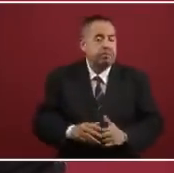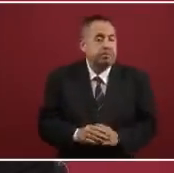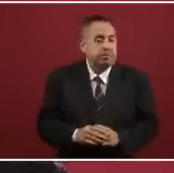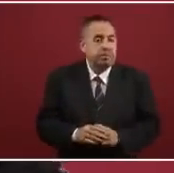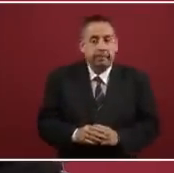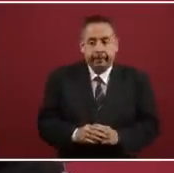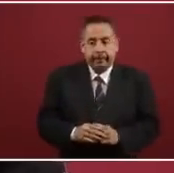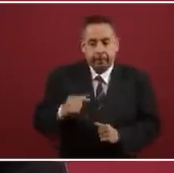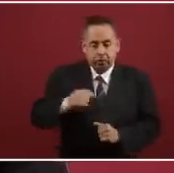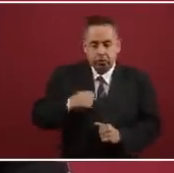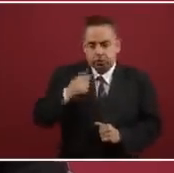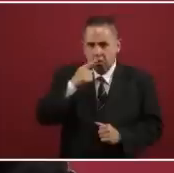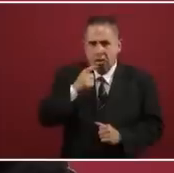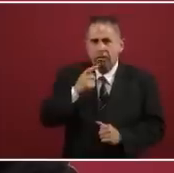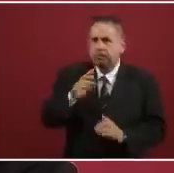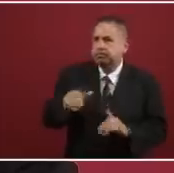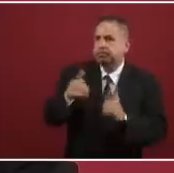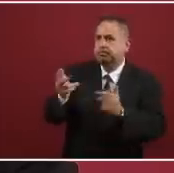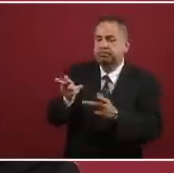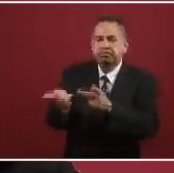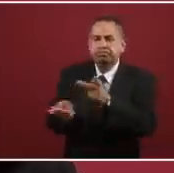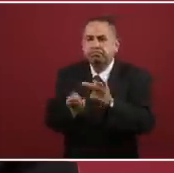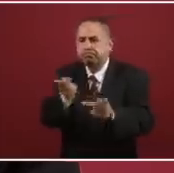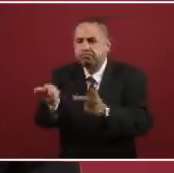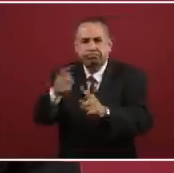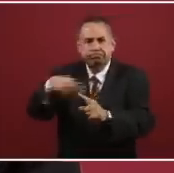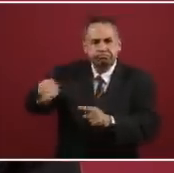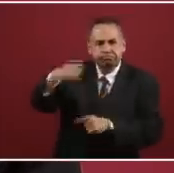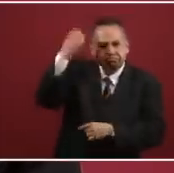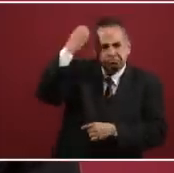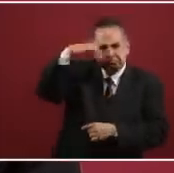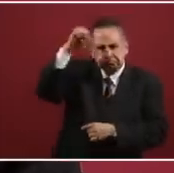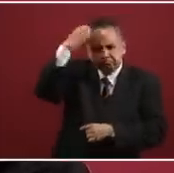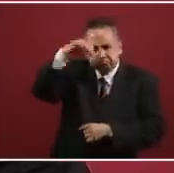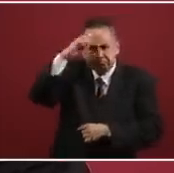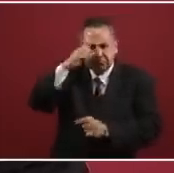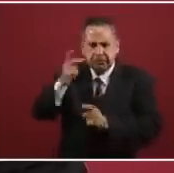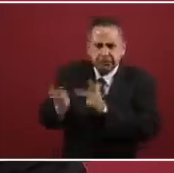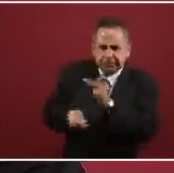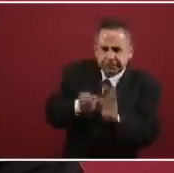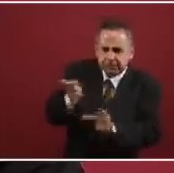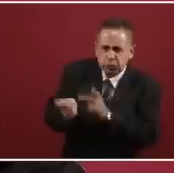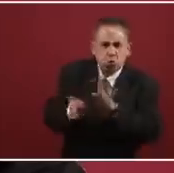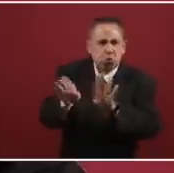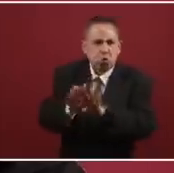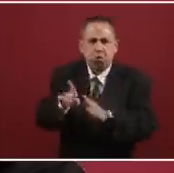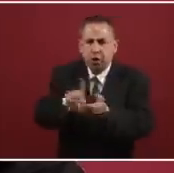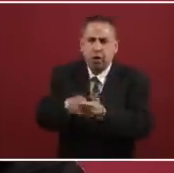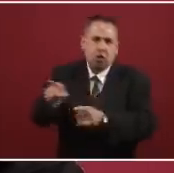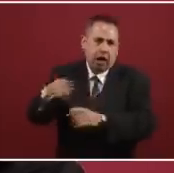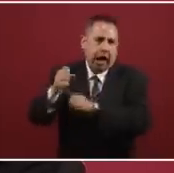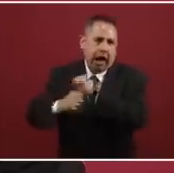voy a estar consultando a quienes tienen experiencia, quienes han estado trabajando,